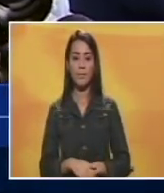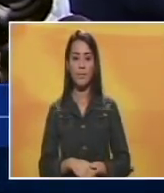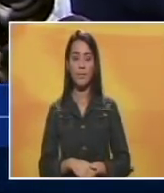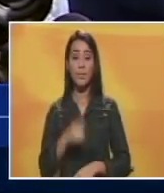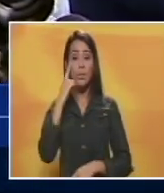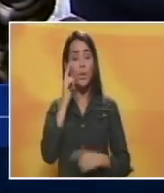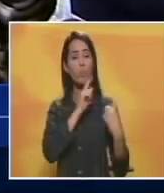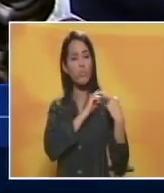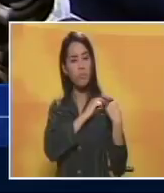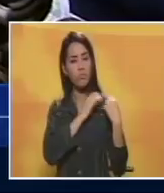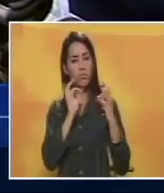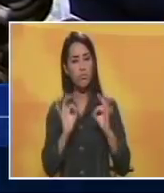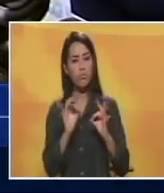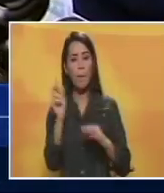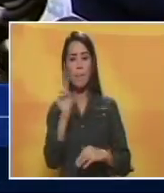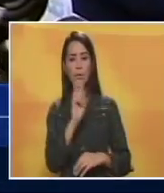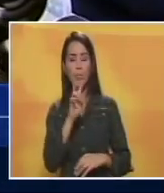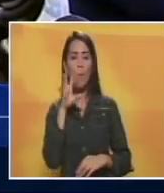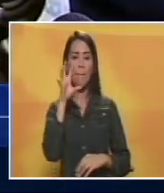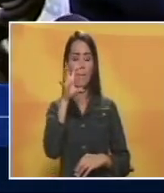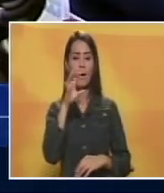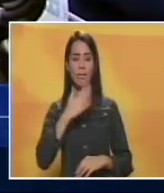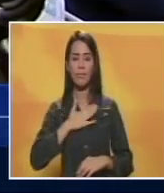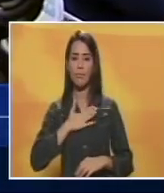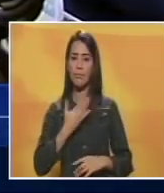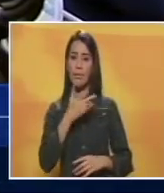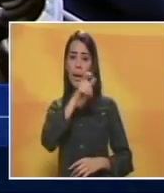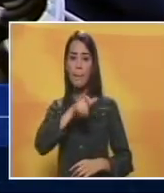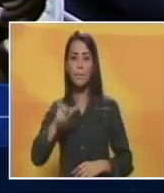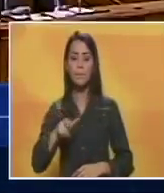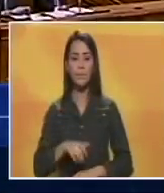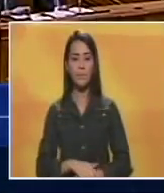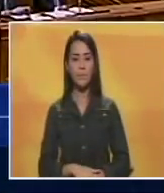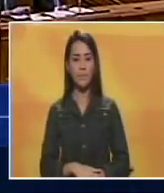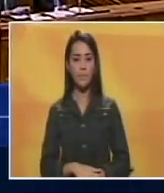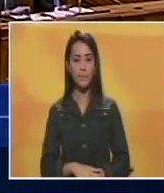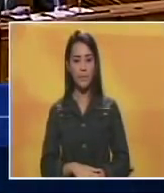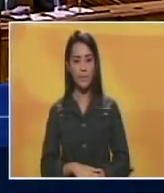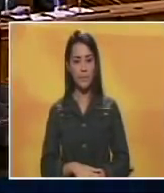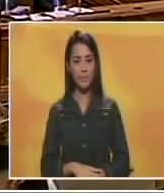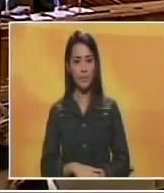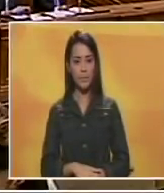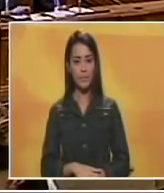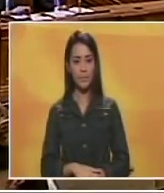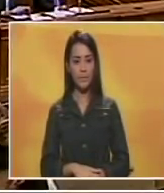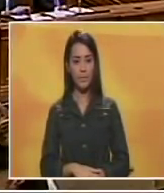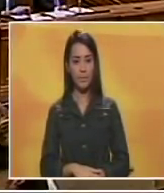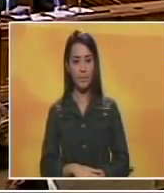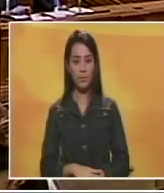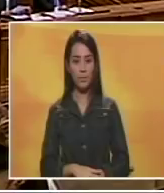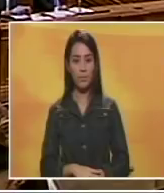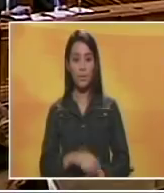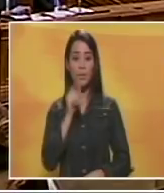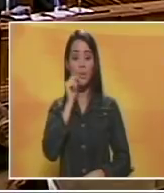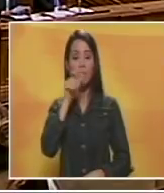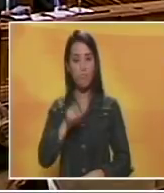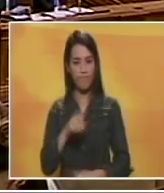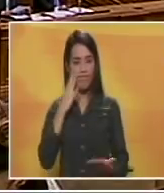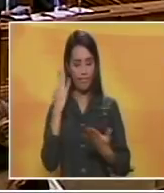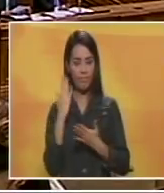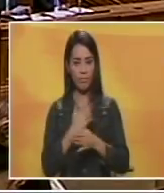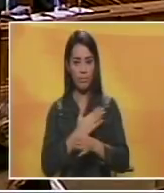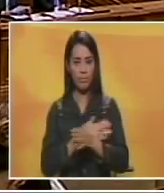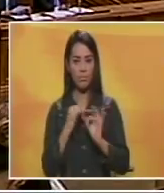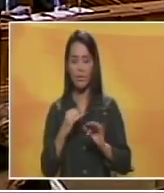a Venezuela, me debo a mi país, me debo a mi gente. Bien, allí precisamente Gilbert Caro explicaba